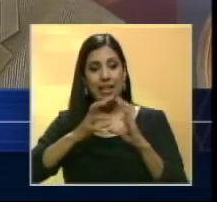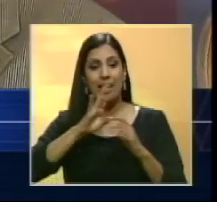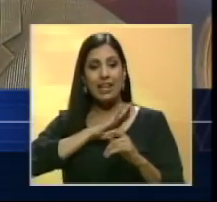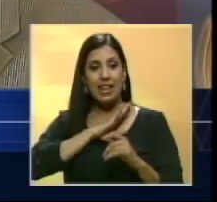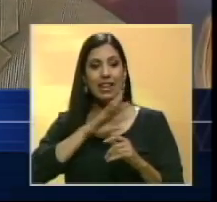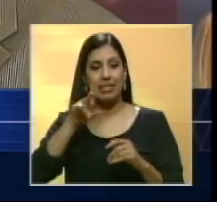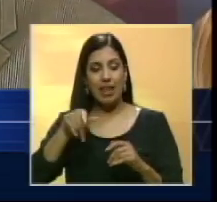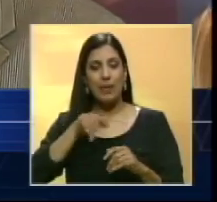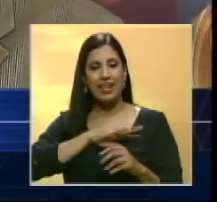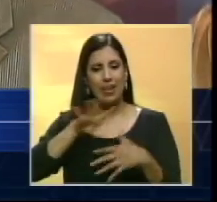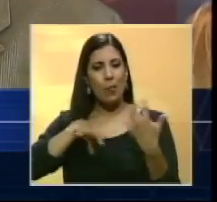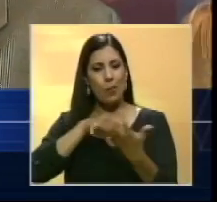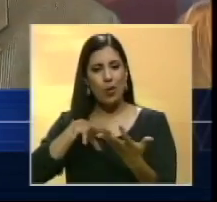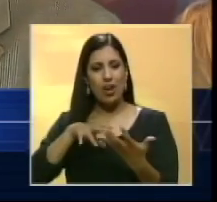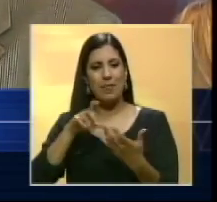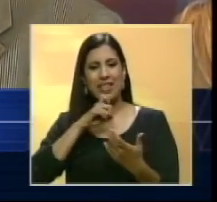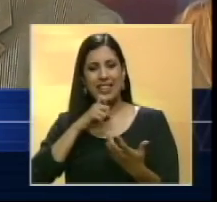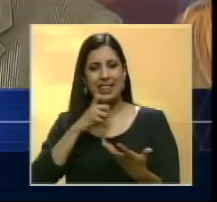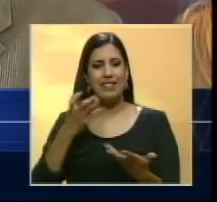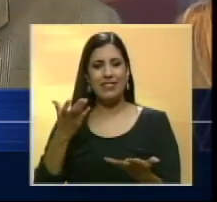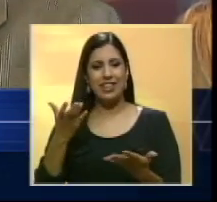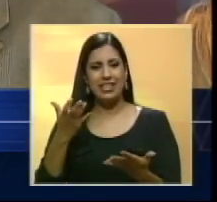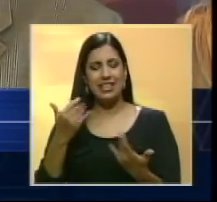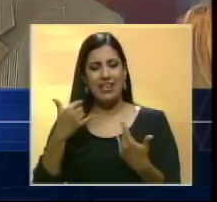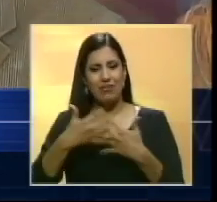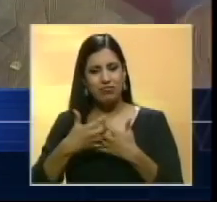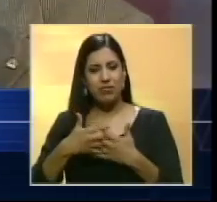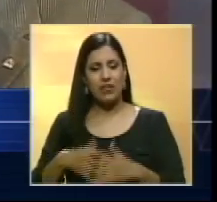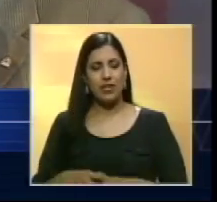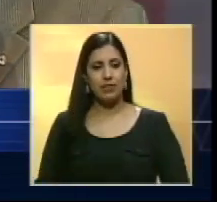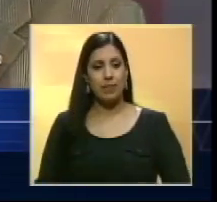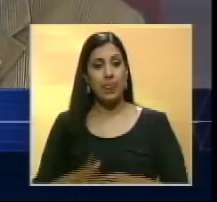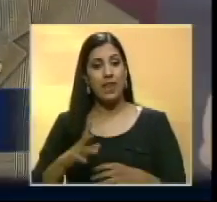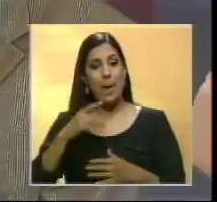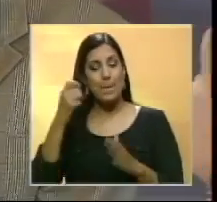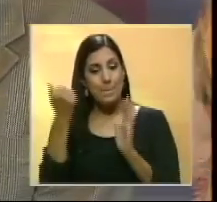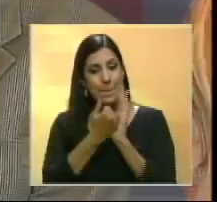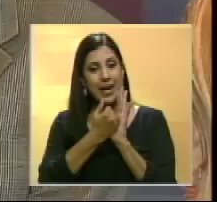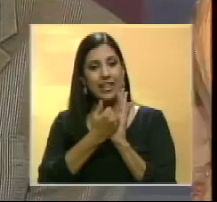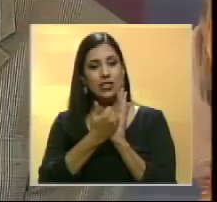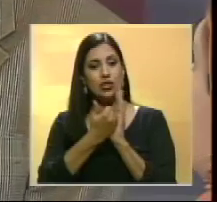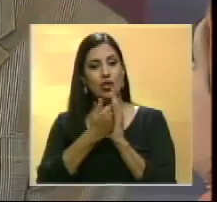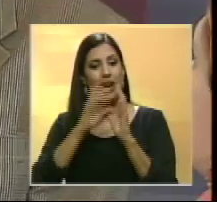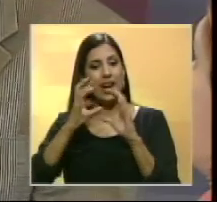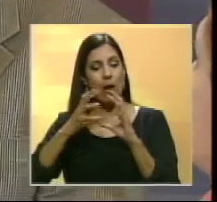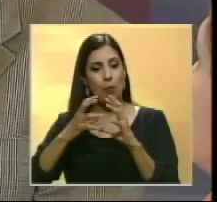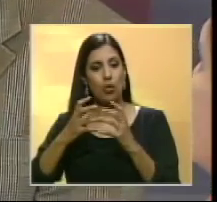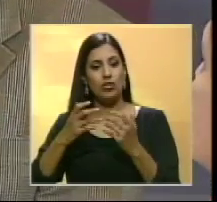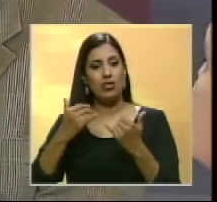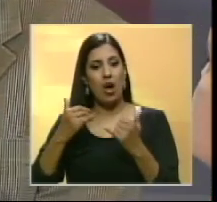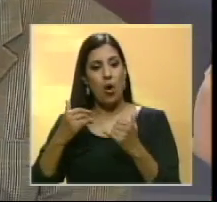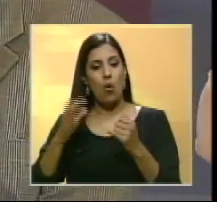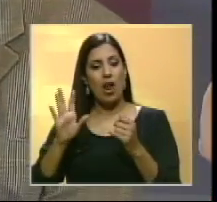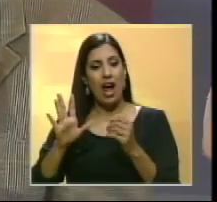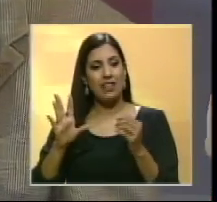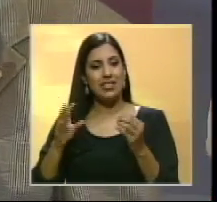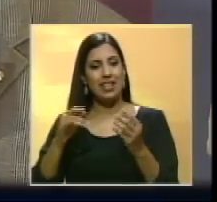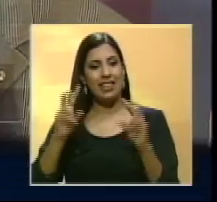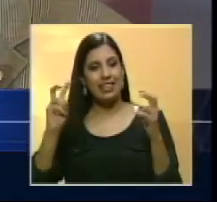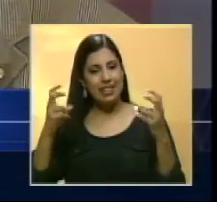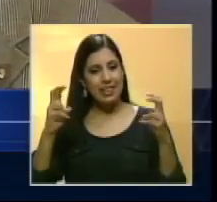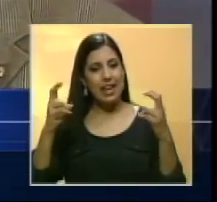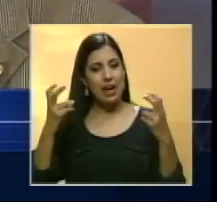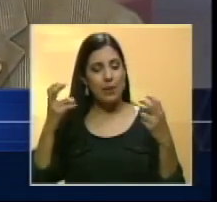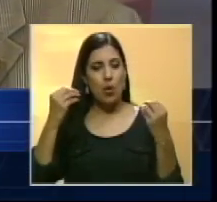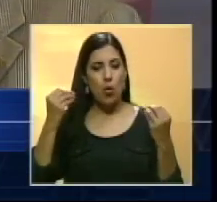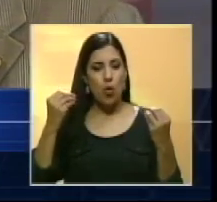también están teniendo problemas y dificultades en su fabricación. Los precios de los repuestos han ido acorde con el tema,